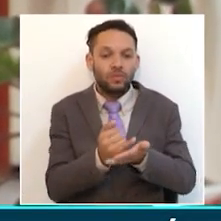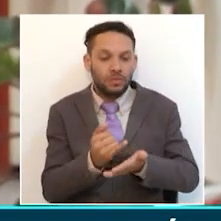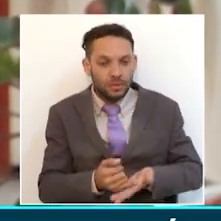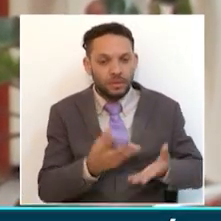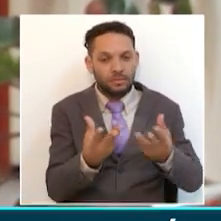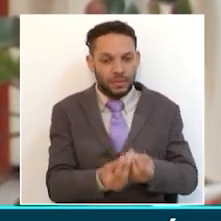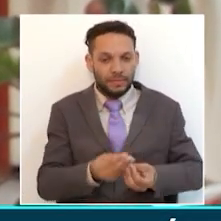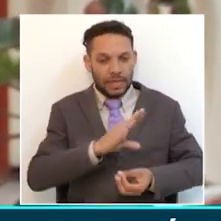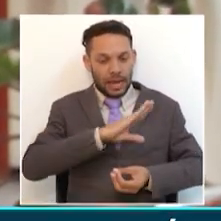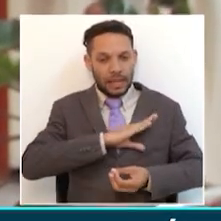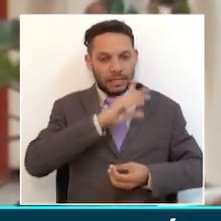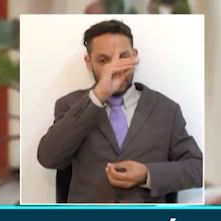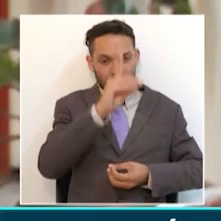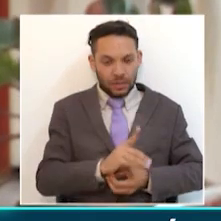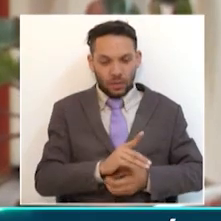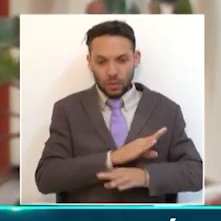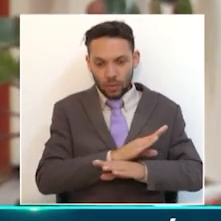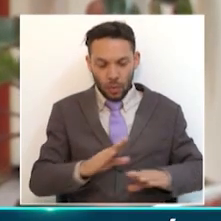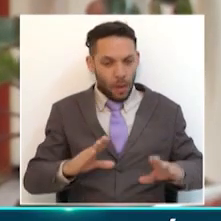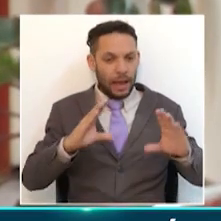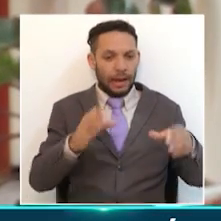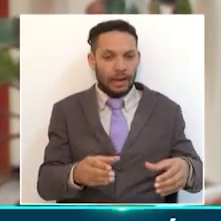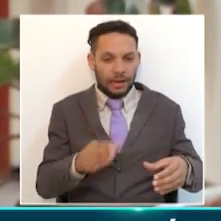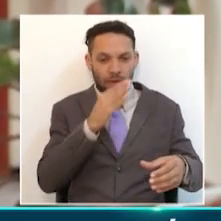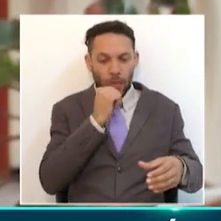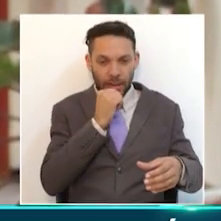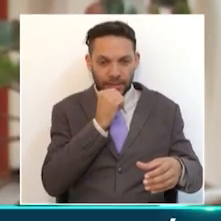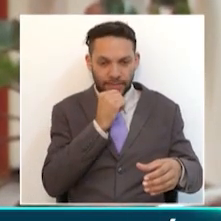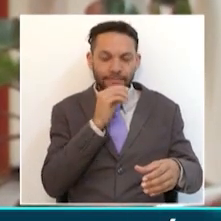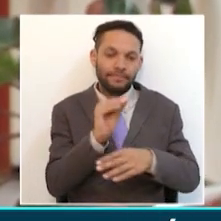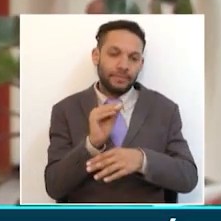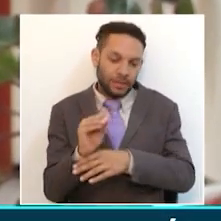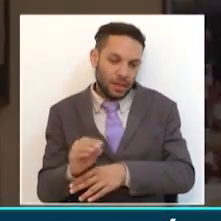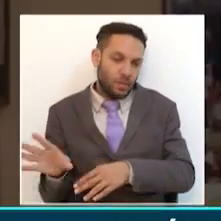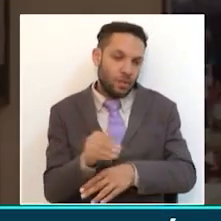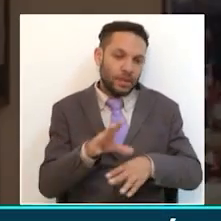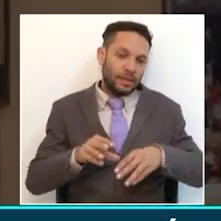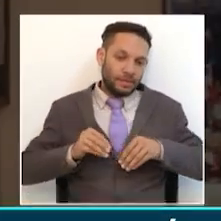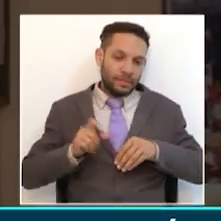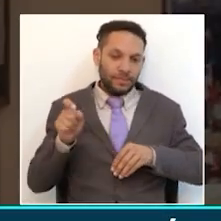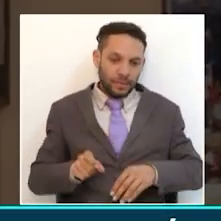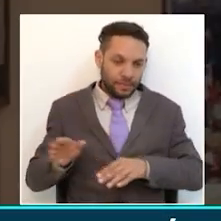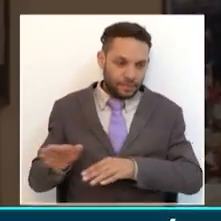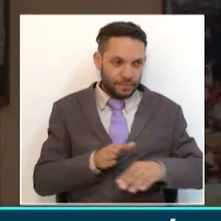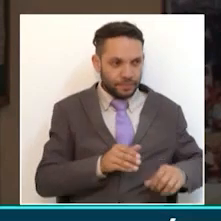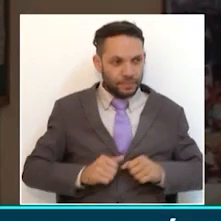señores alcaldes, tomen la decisión y reporten el resultado de la misma a la Secretaría de Educación del departamento. Consideramos que